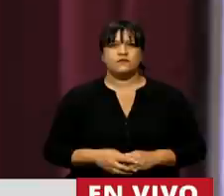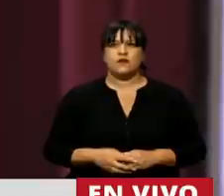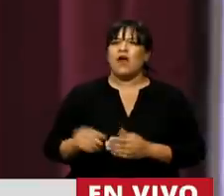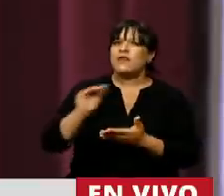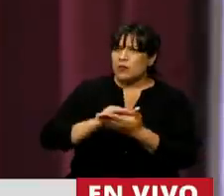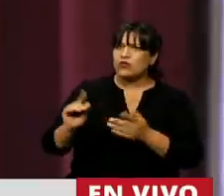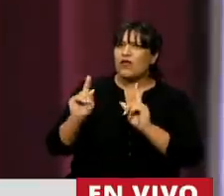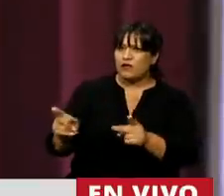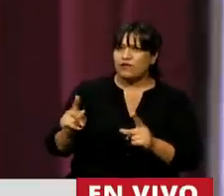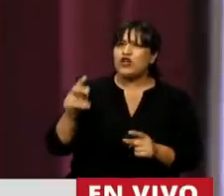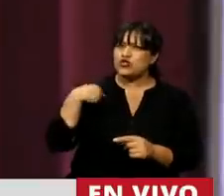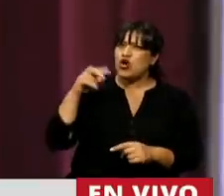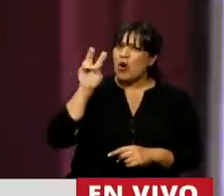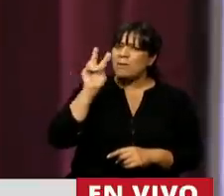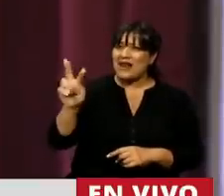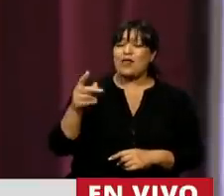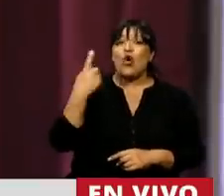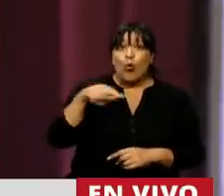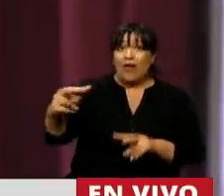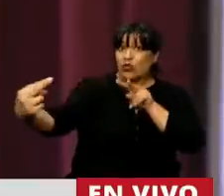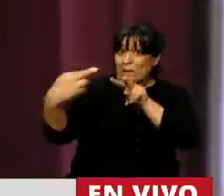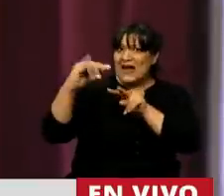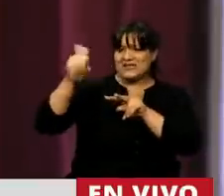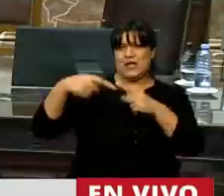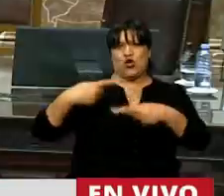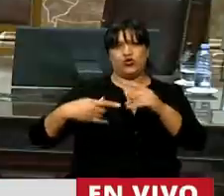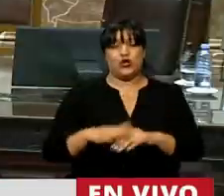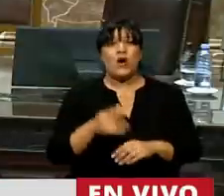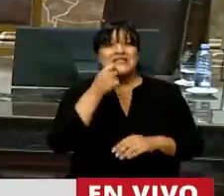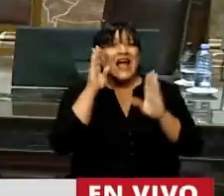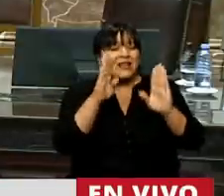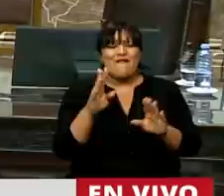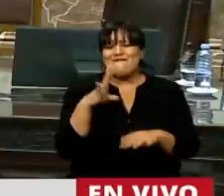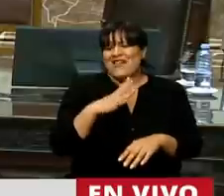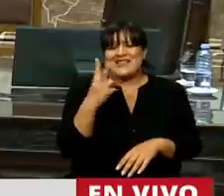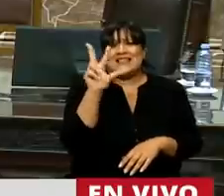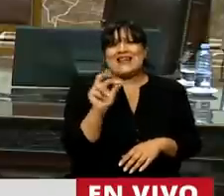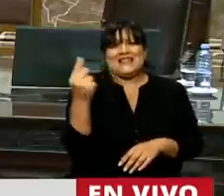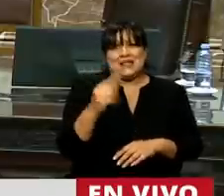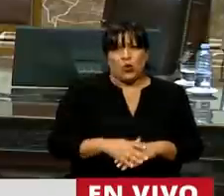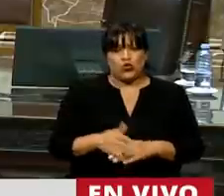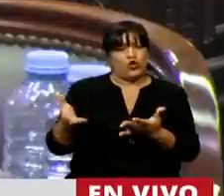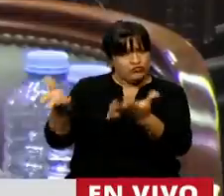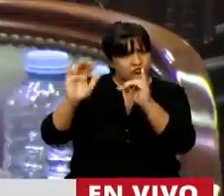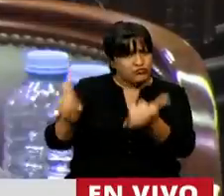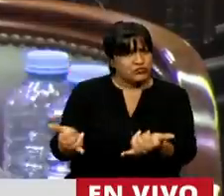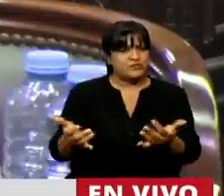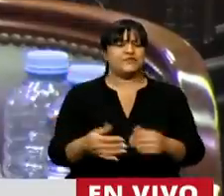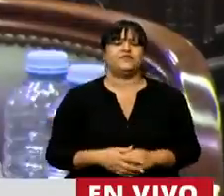Diputado, siga hablando, que yo lo estoy mirando. Cuando me atienda, yo sigo. Me va a prestar atención, faltan 30 segundos. Métale nomás. Bueno,